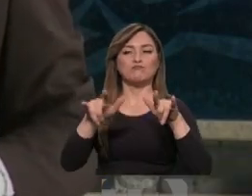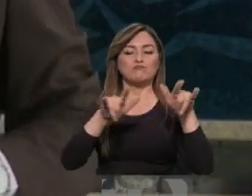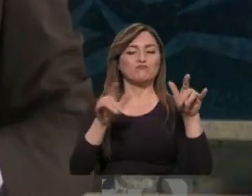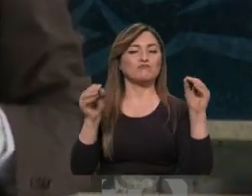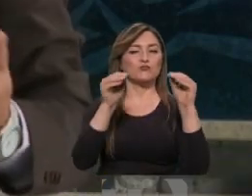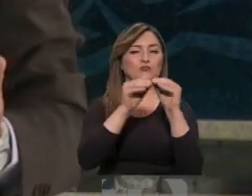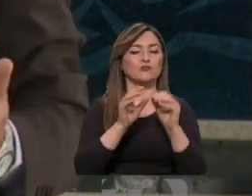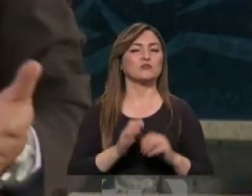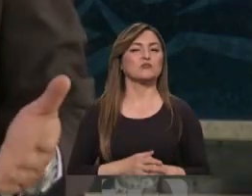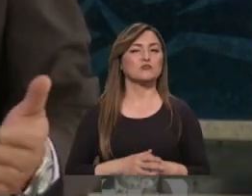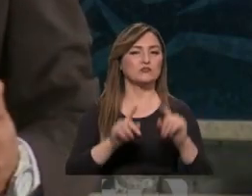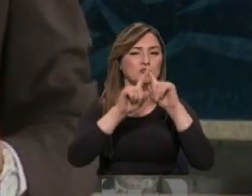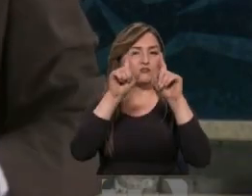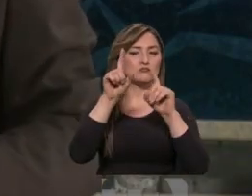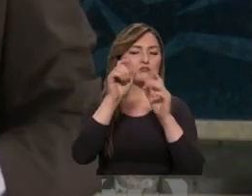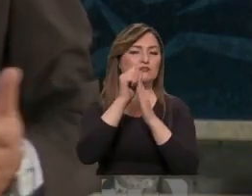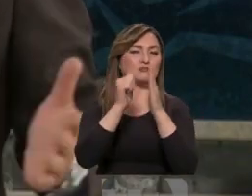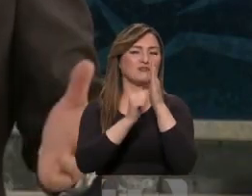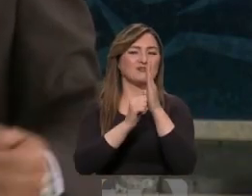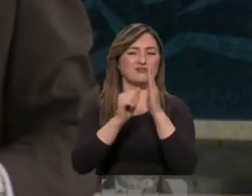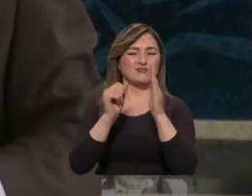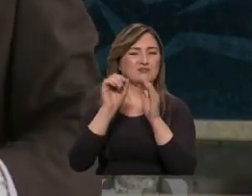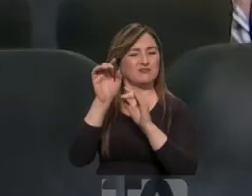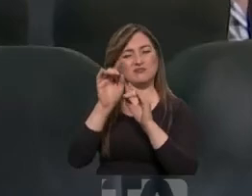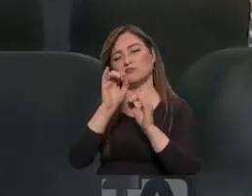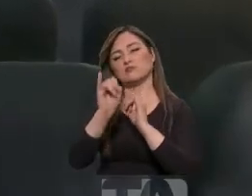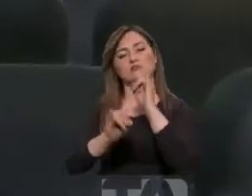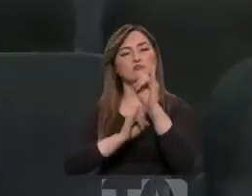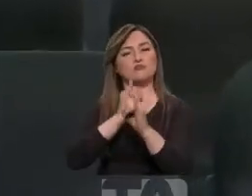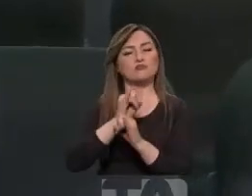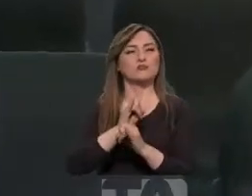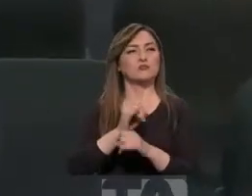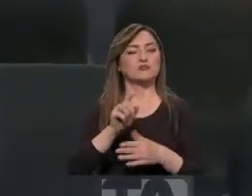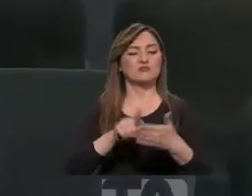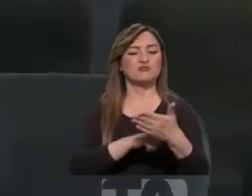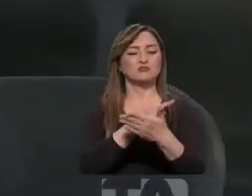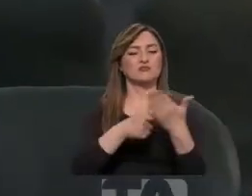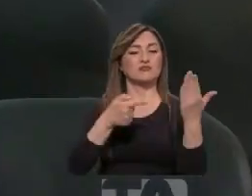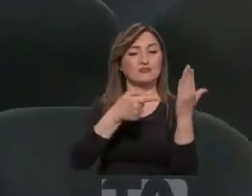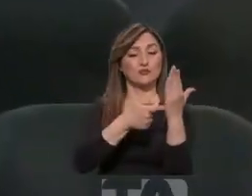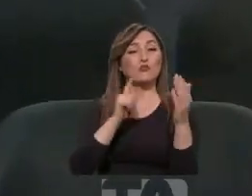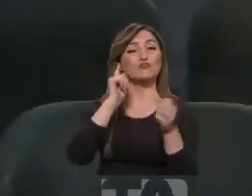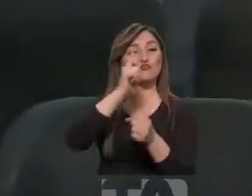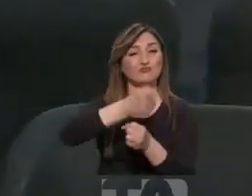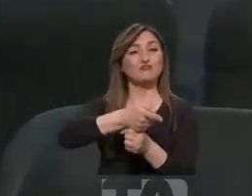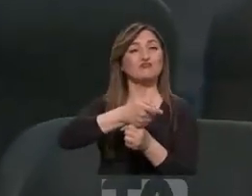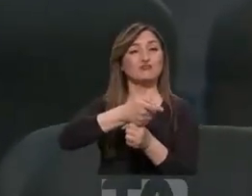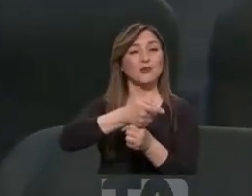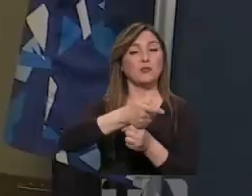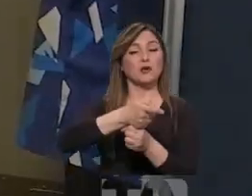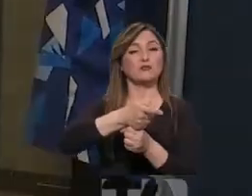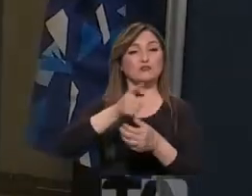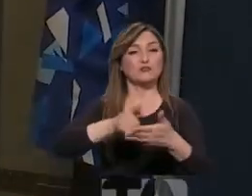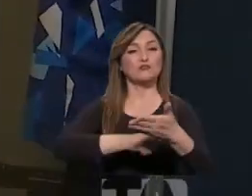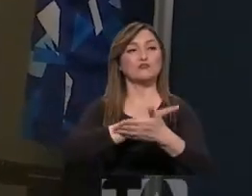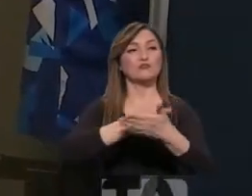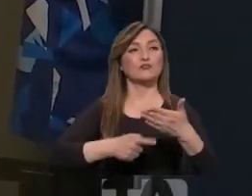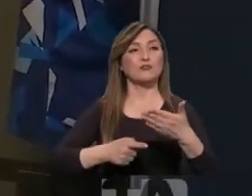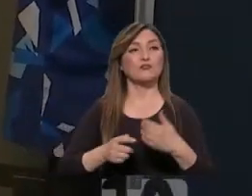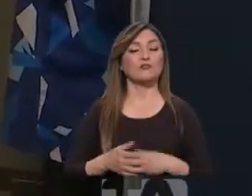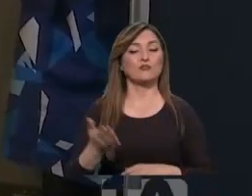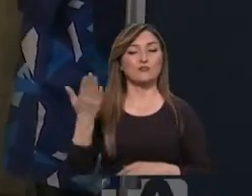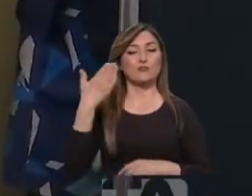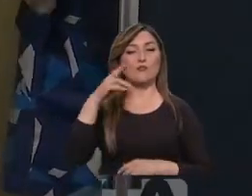aéreas internacionales, a cambio de la eliminación de este subsidio que vía decreto el presidente Guillermo Lasso eliminó